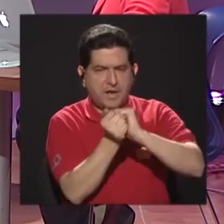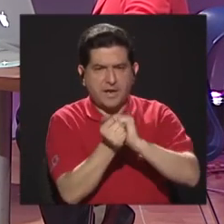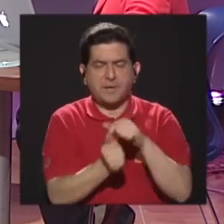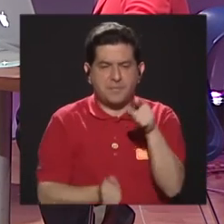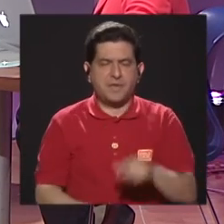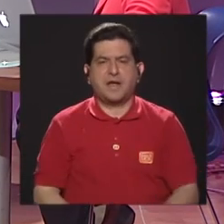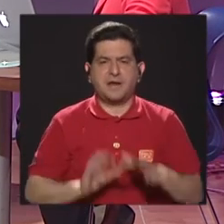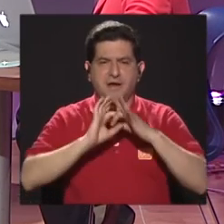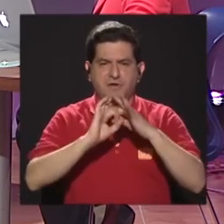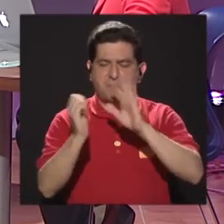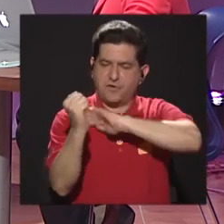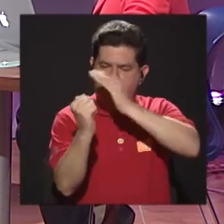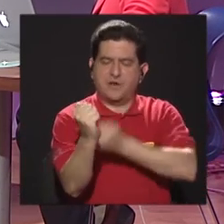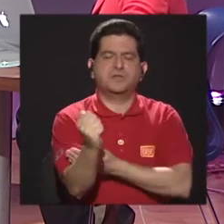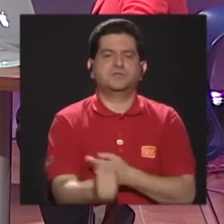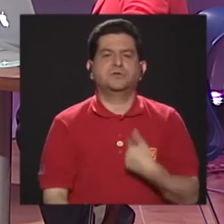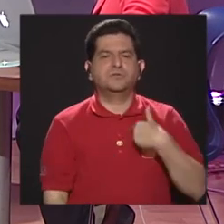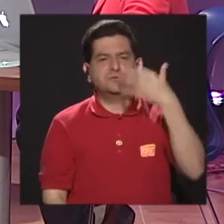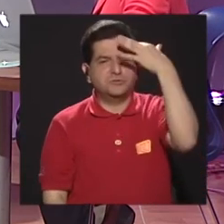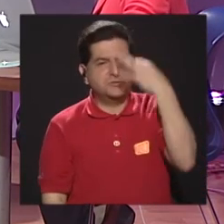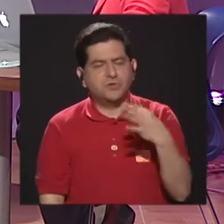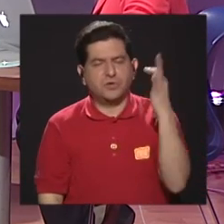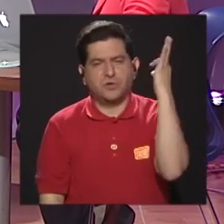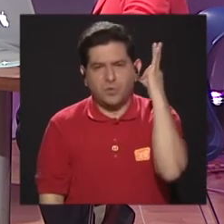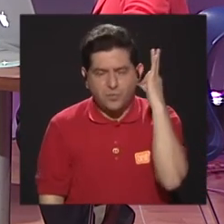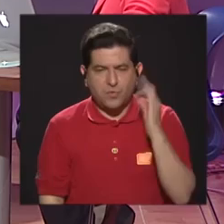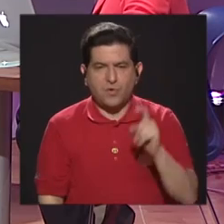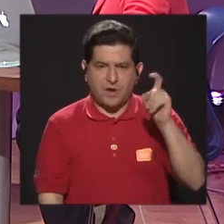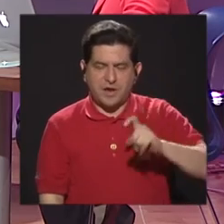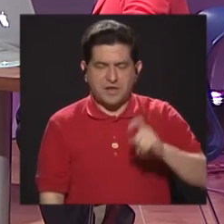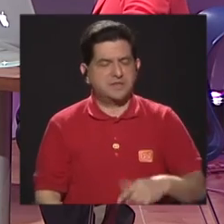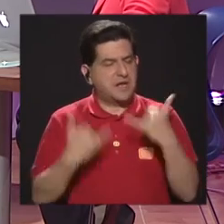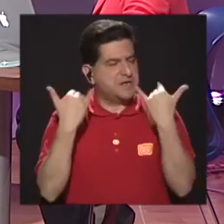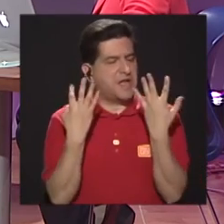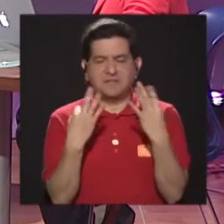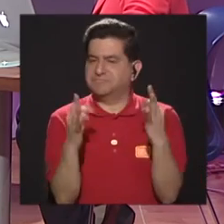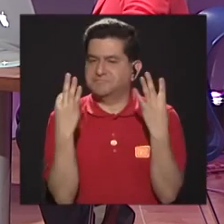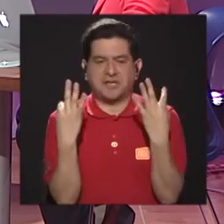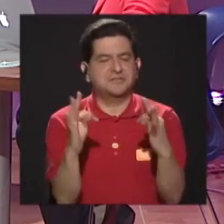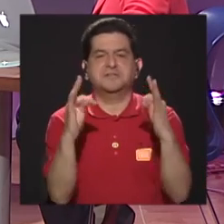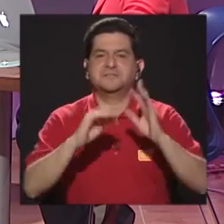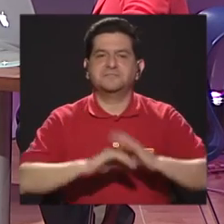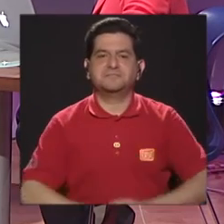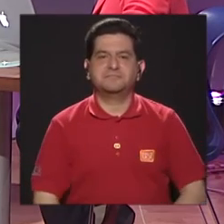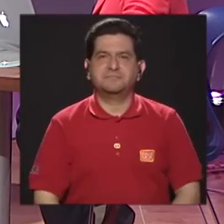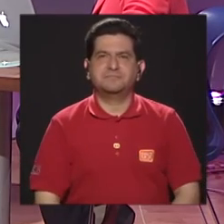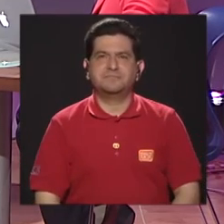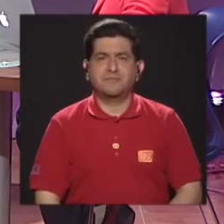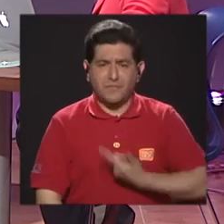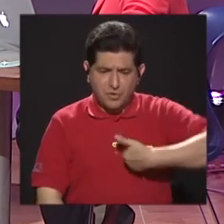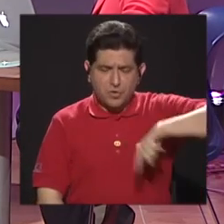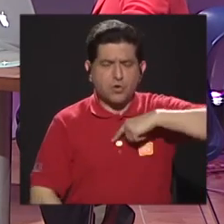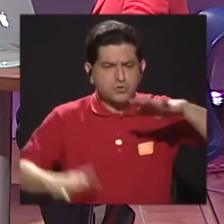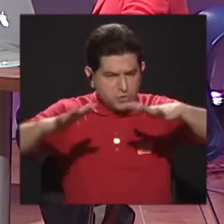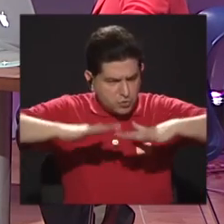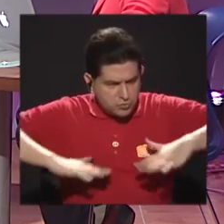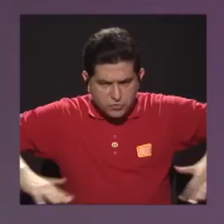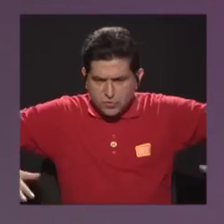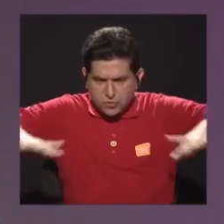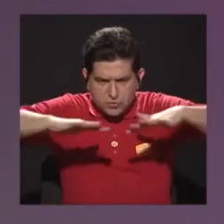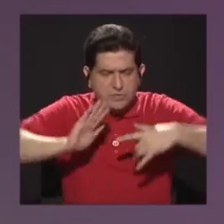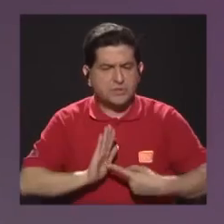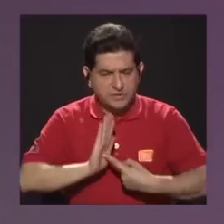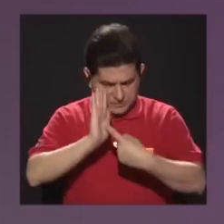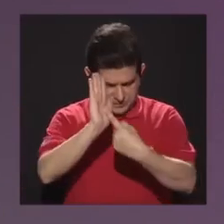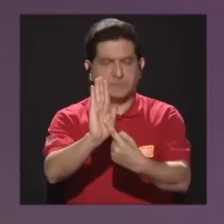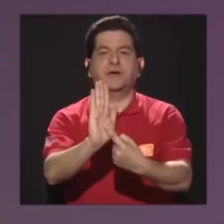en esas relaciones de poder. Yo creo que las mujeres tenemos que tirarnos al agua. Ya tenemos todo el escenario